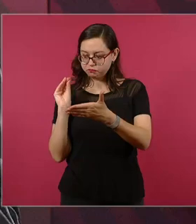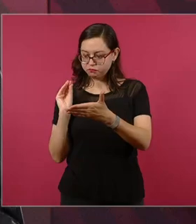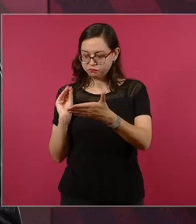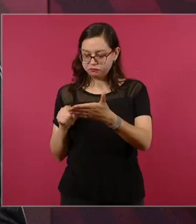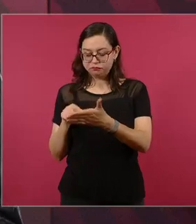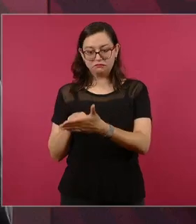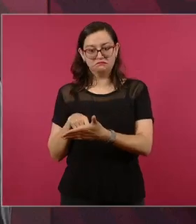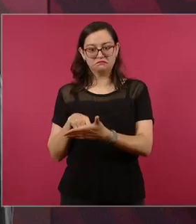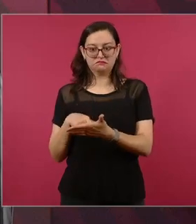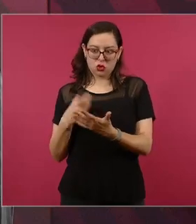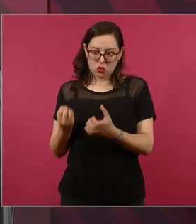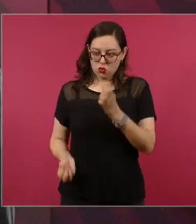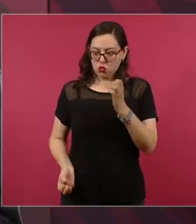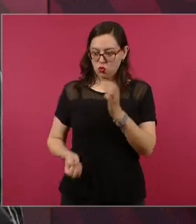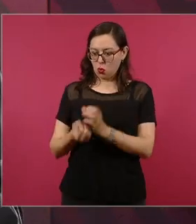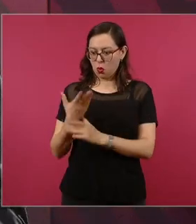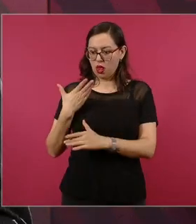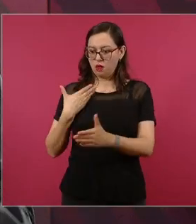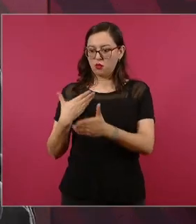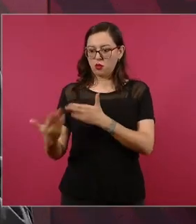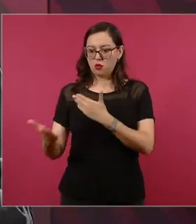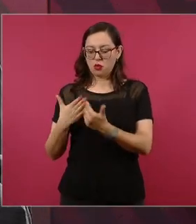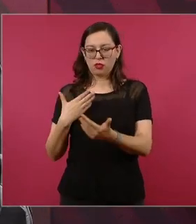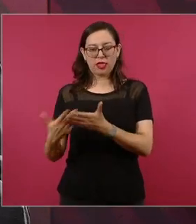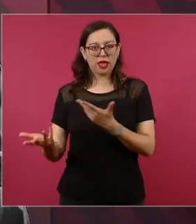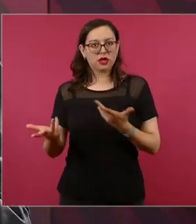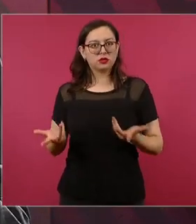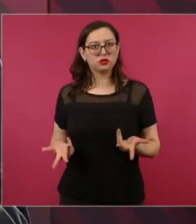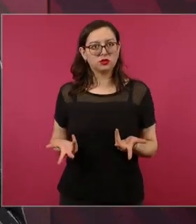libros hechos para seguir